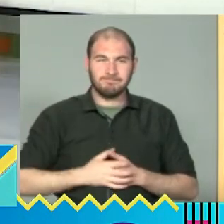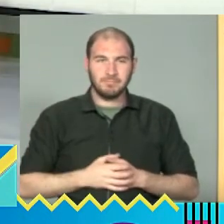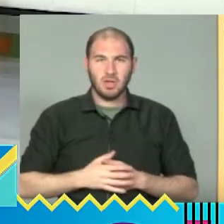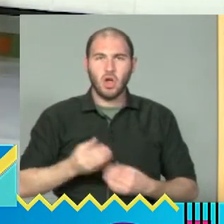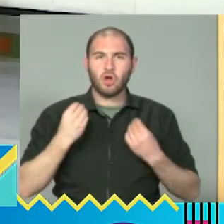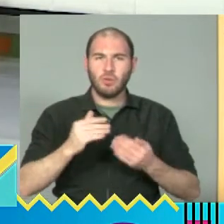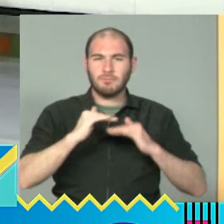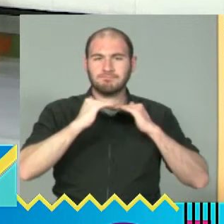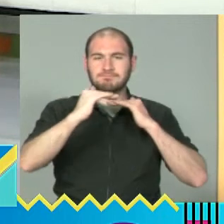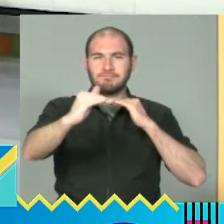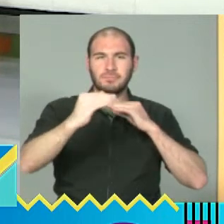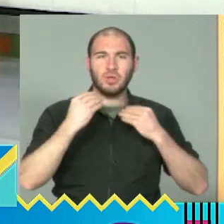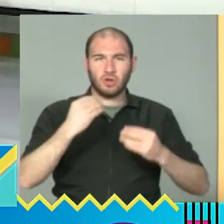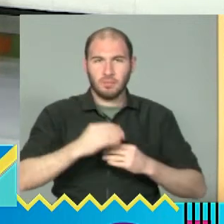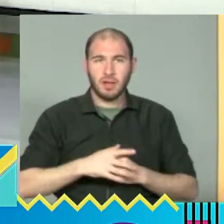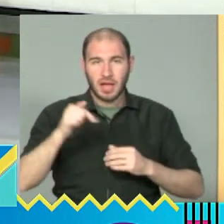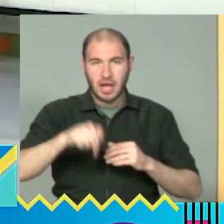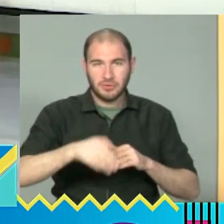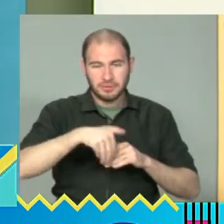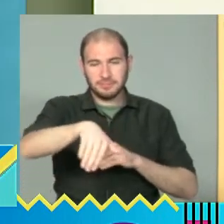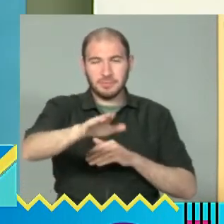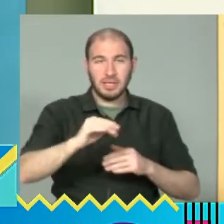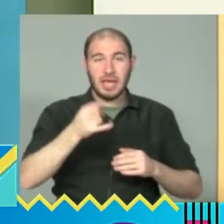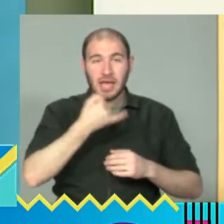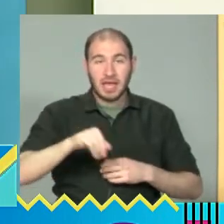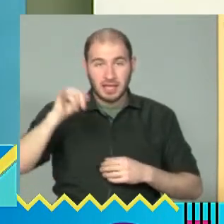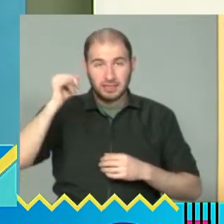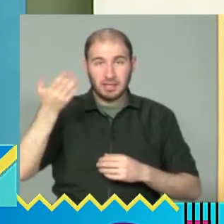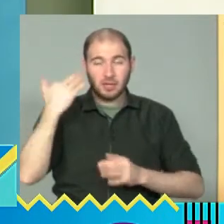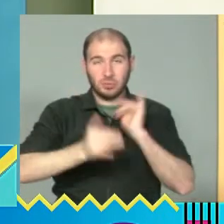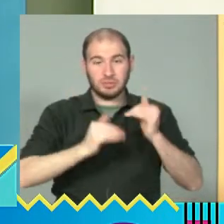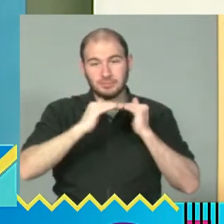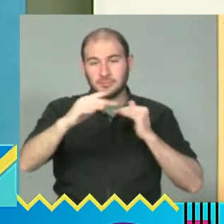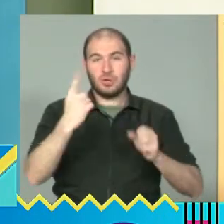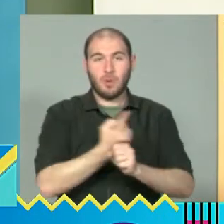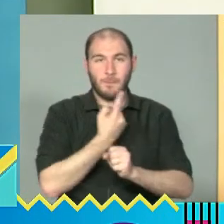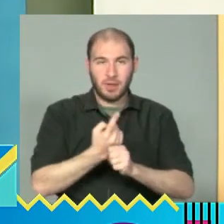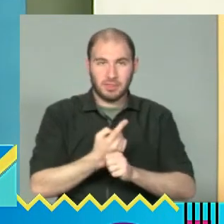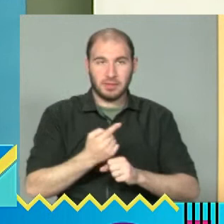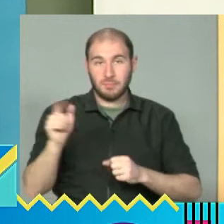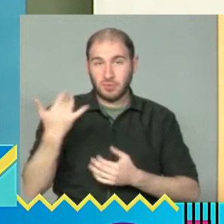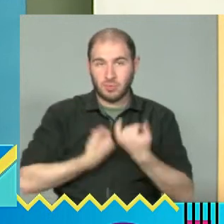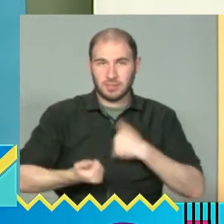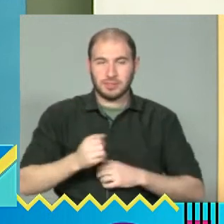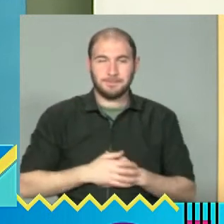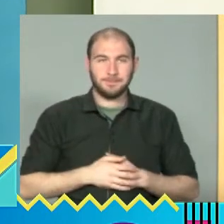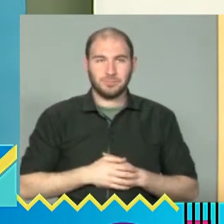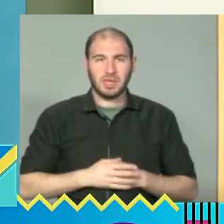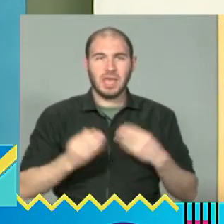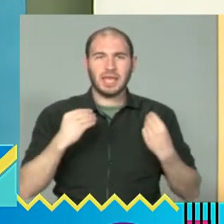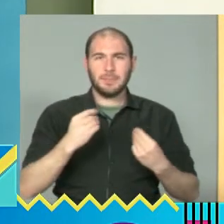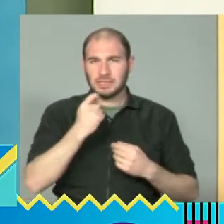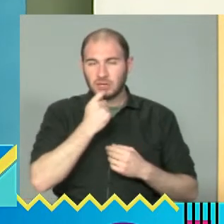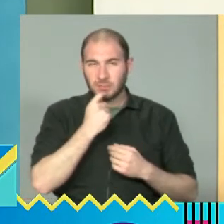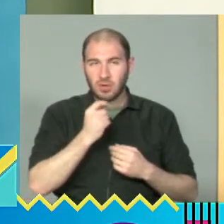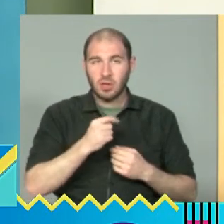cómo se sostiene de acá en adelante una tasa que ya decíamos que no se puede sostener, por lo menos Daniel lo decía así. ¿Y qué pasará, por